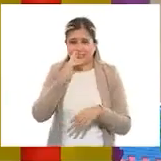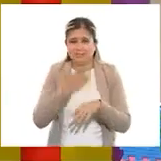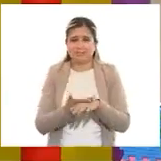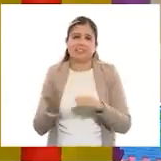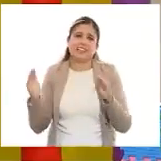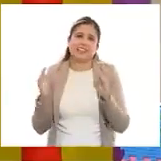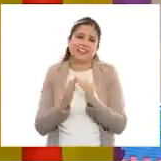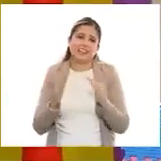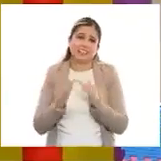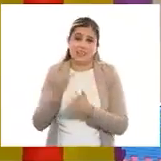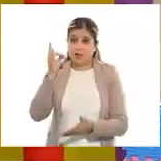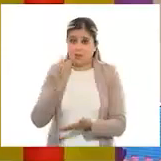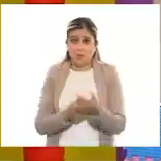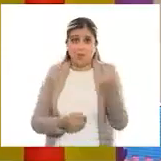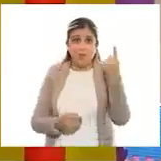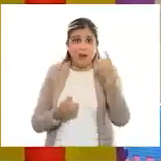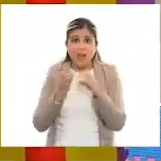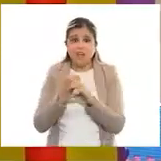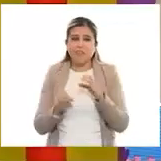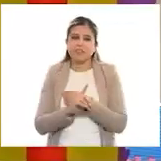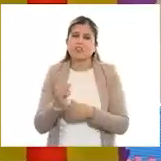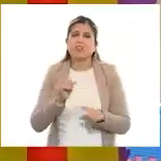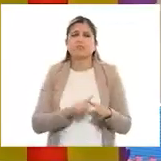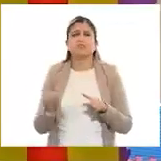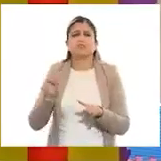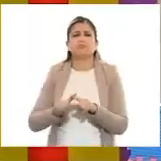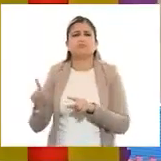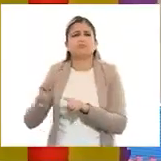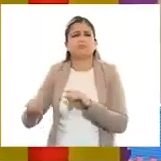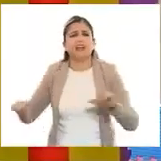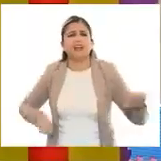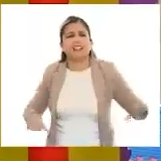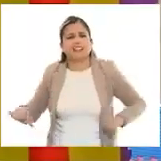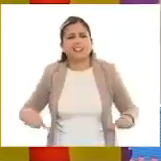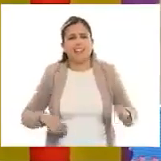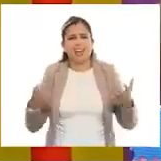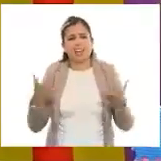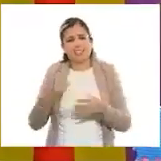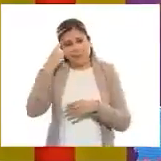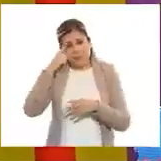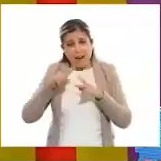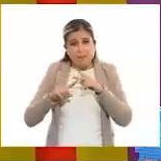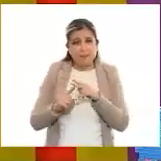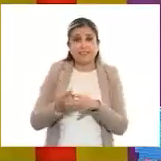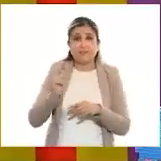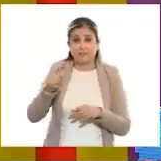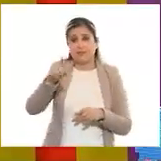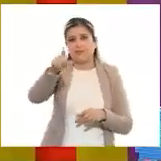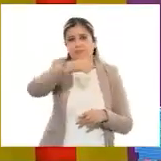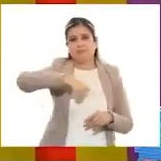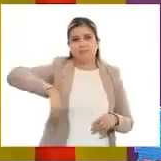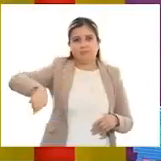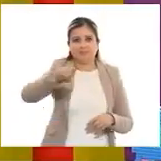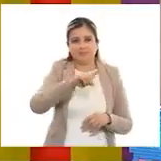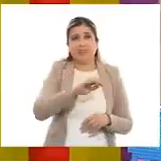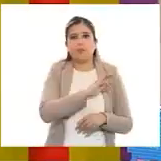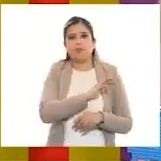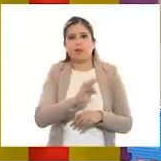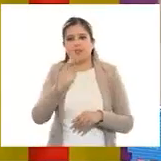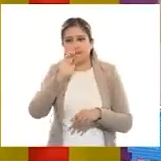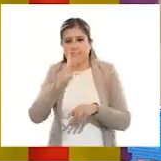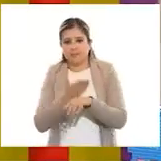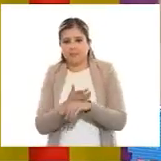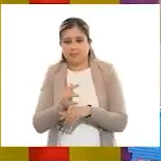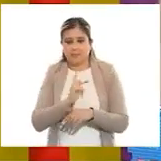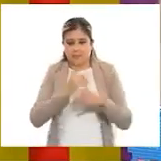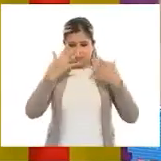hacer responsables de una sola cosa. Tenemos muchas actividades. Y como dijimos, empezando por las nuestras, puedo ser hasta responsable de mi